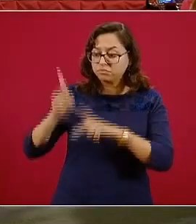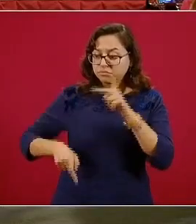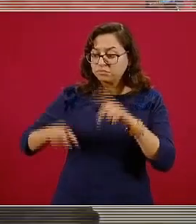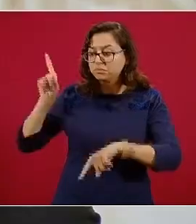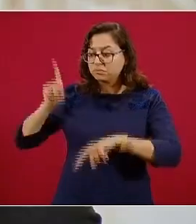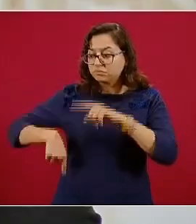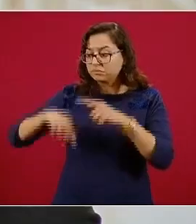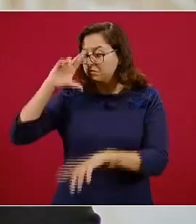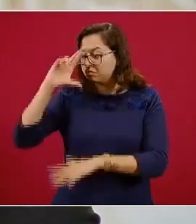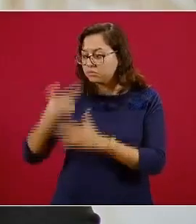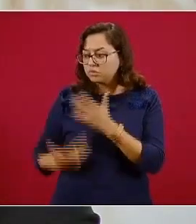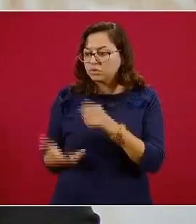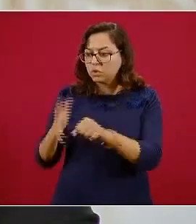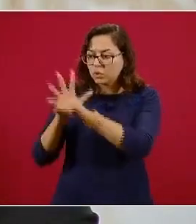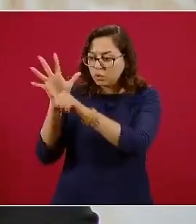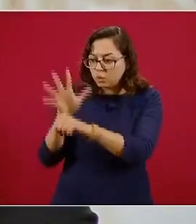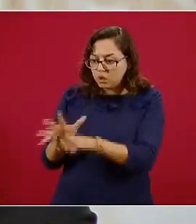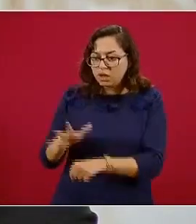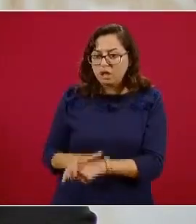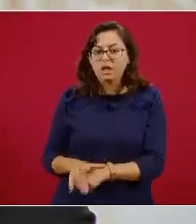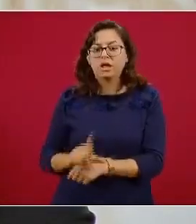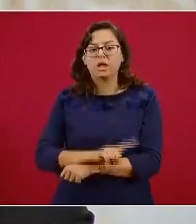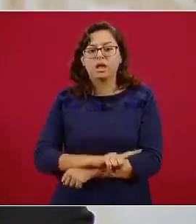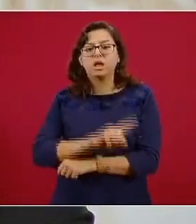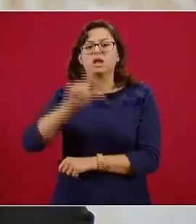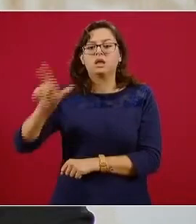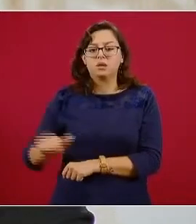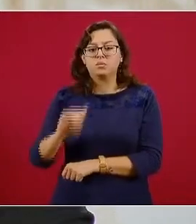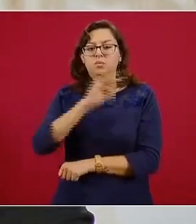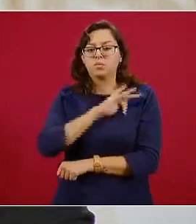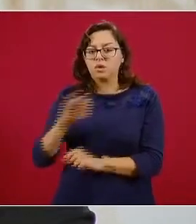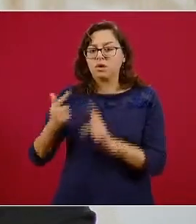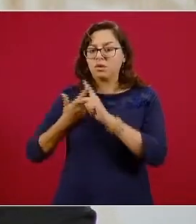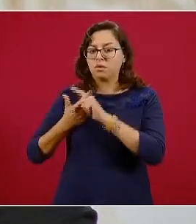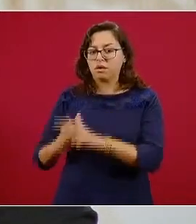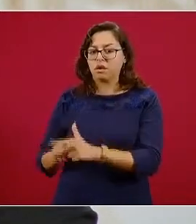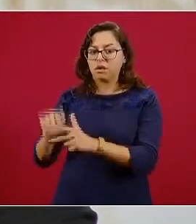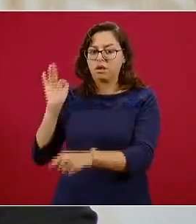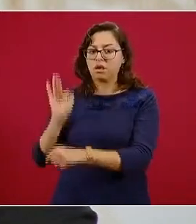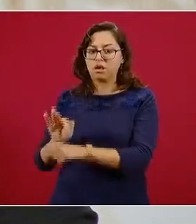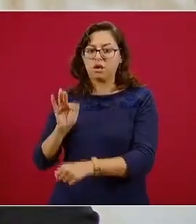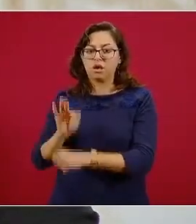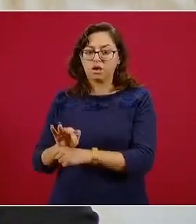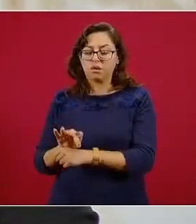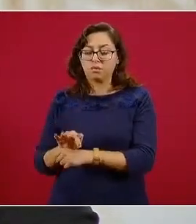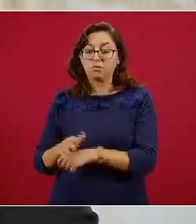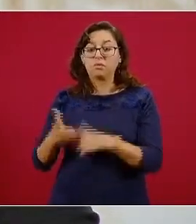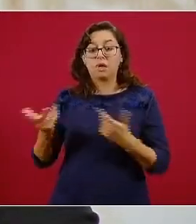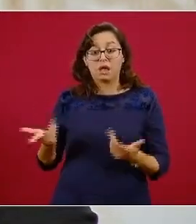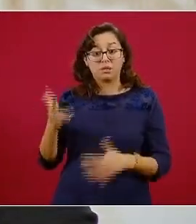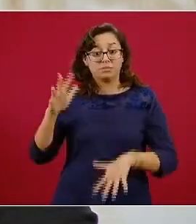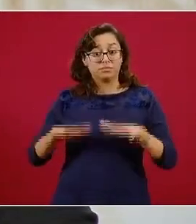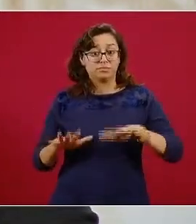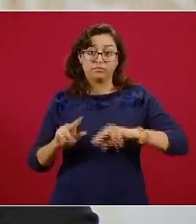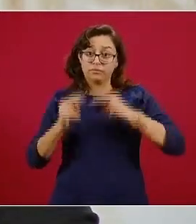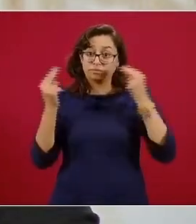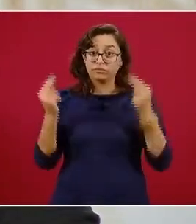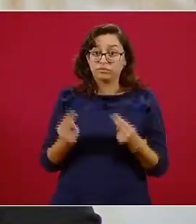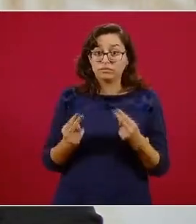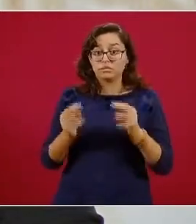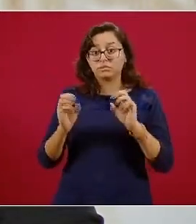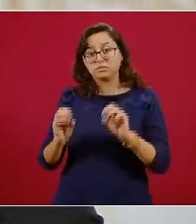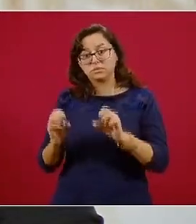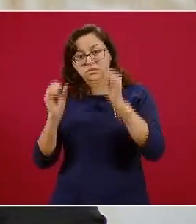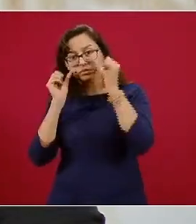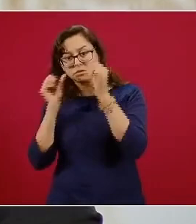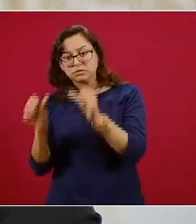restringidos, para posteriormente emitir medidas de protección urgentes o especiales para la atención inmediata, la